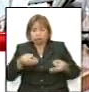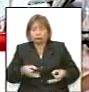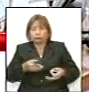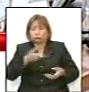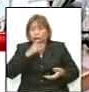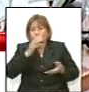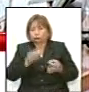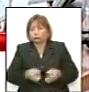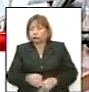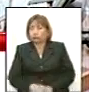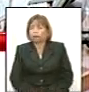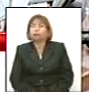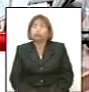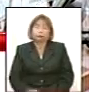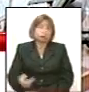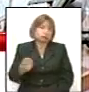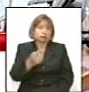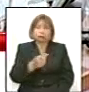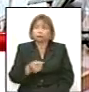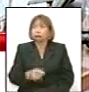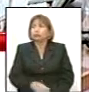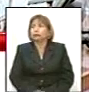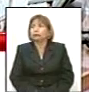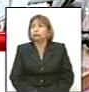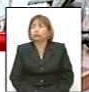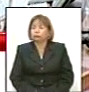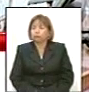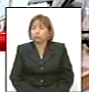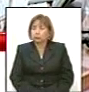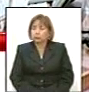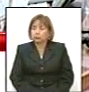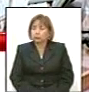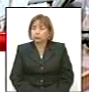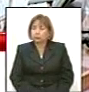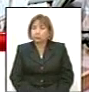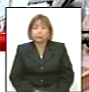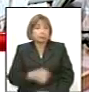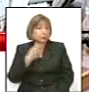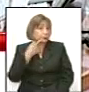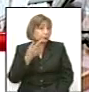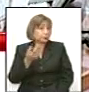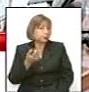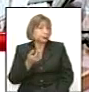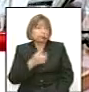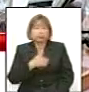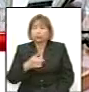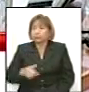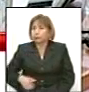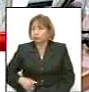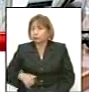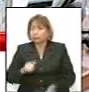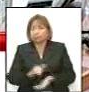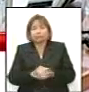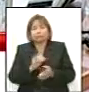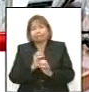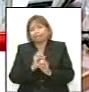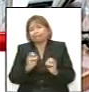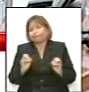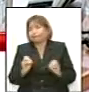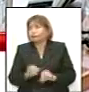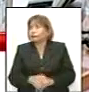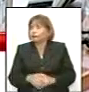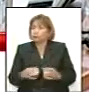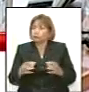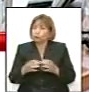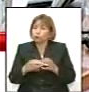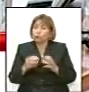segura para la vida de los humanos, ¿no? Nosotros todos. Eso, presidente, y nada, yo creo que desde la Comisión